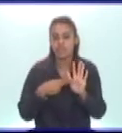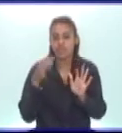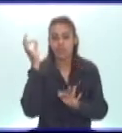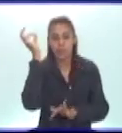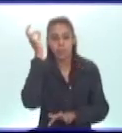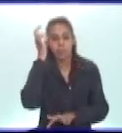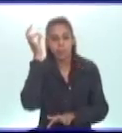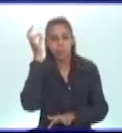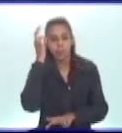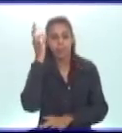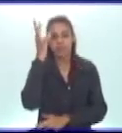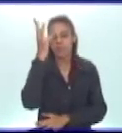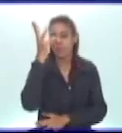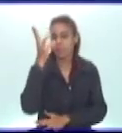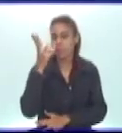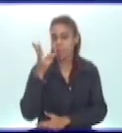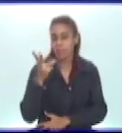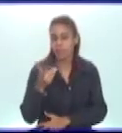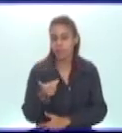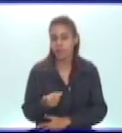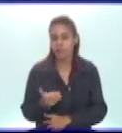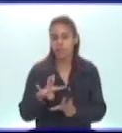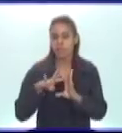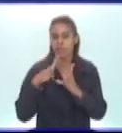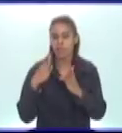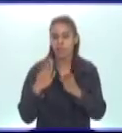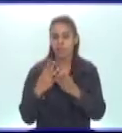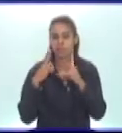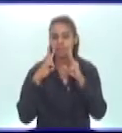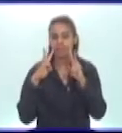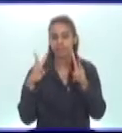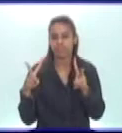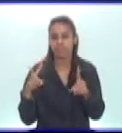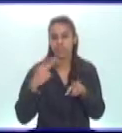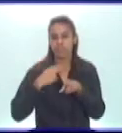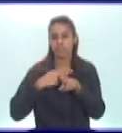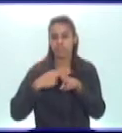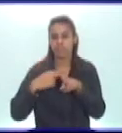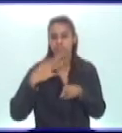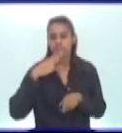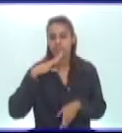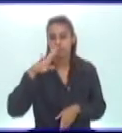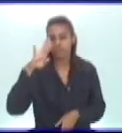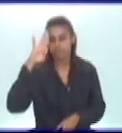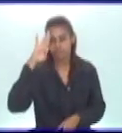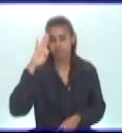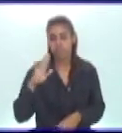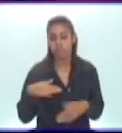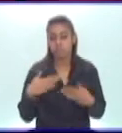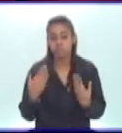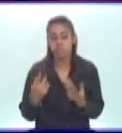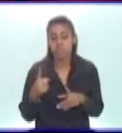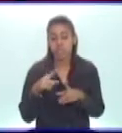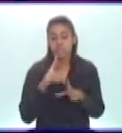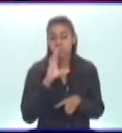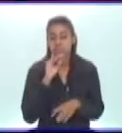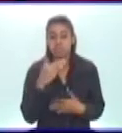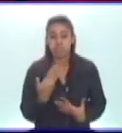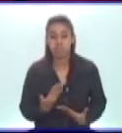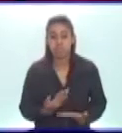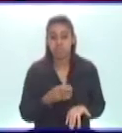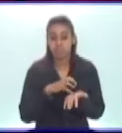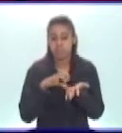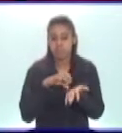española, matemáticas, el mundo en que vivimos, e historia de Cuba, y sobre qué vamos a conversar en ese